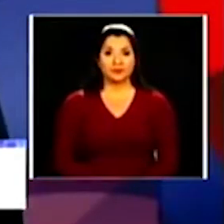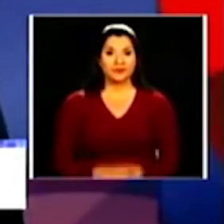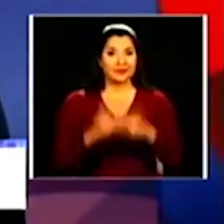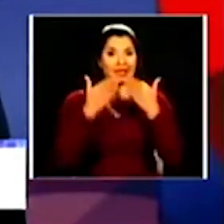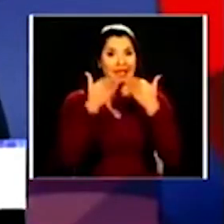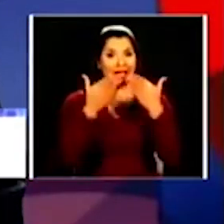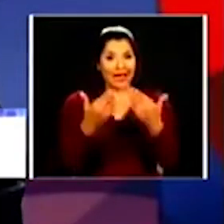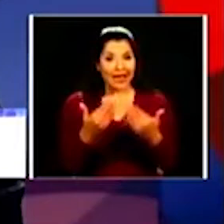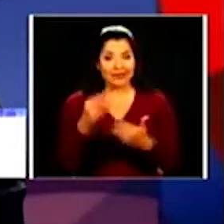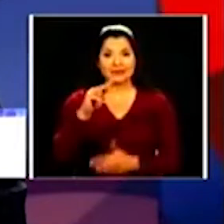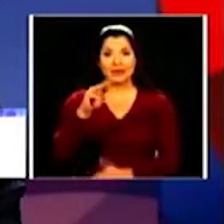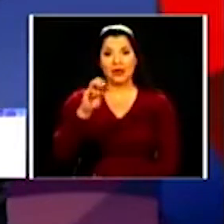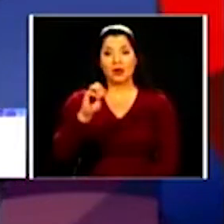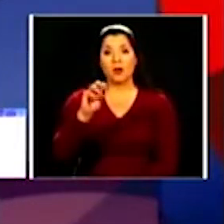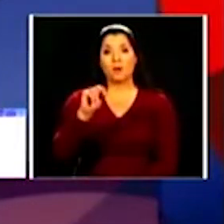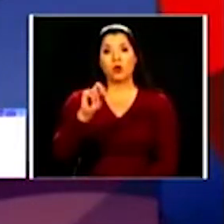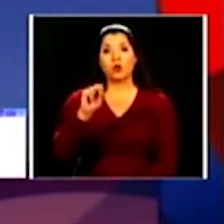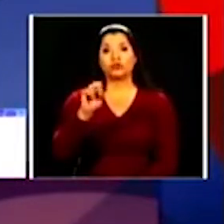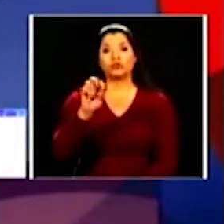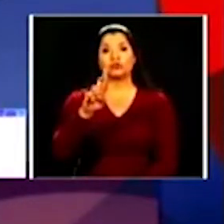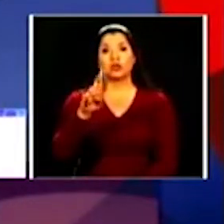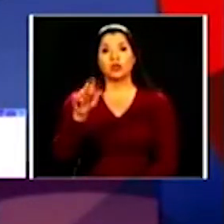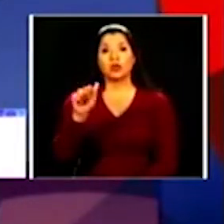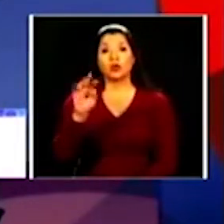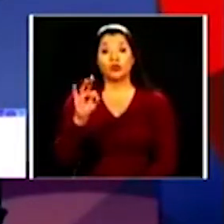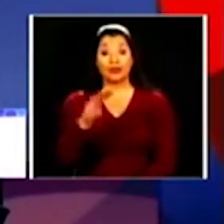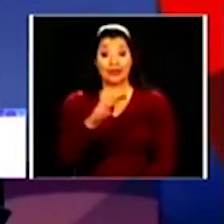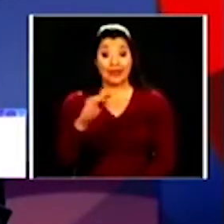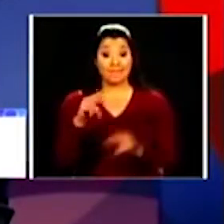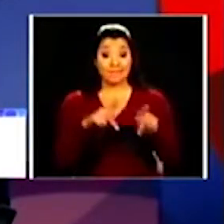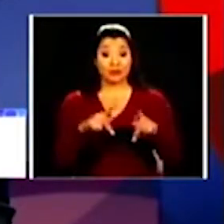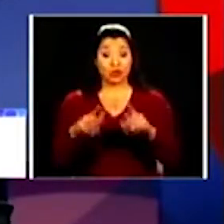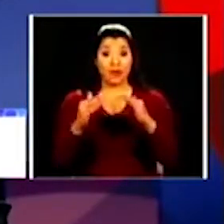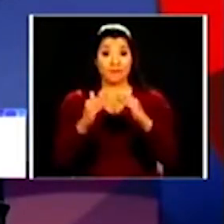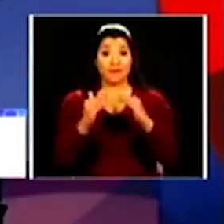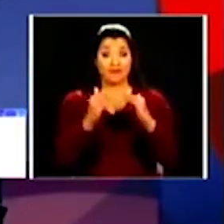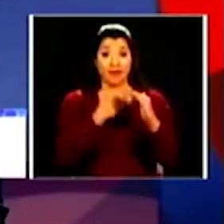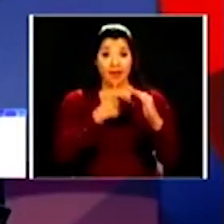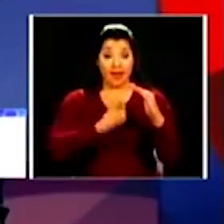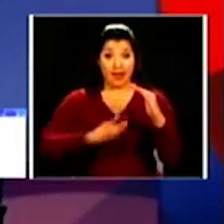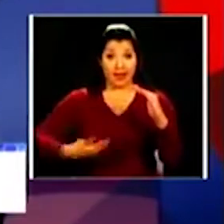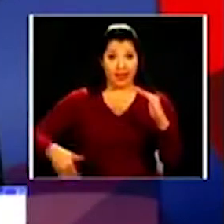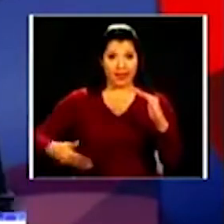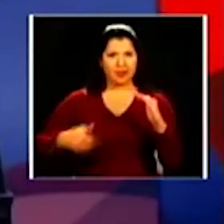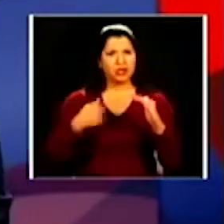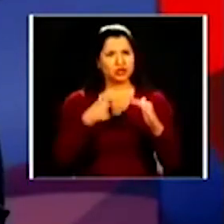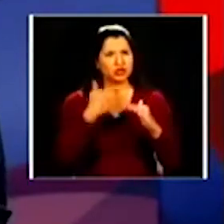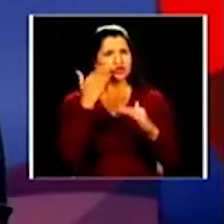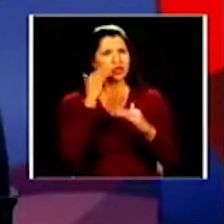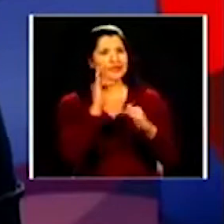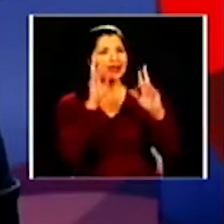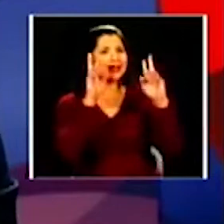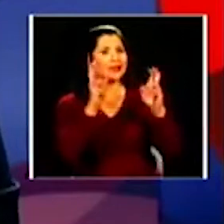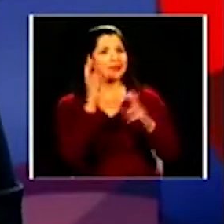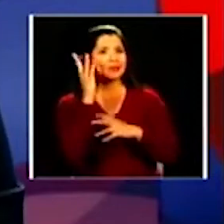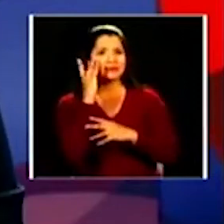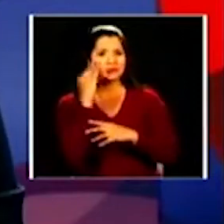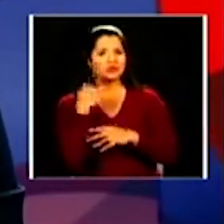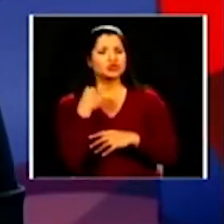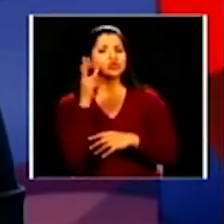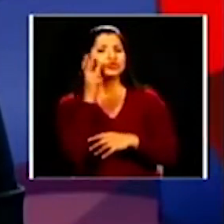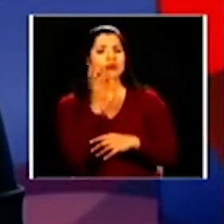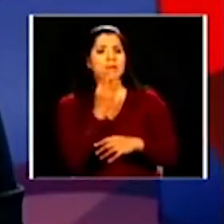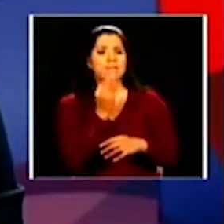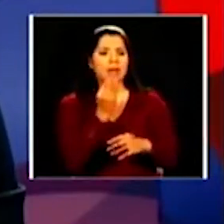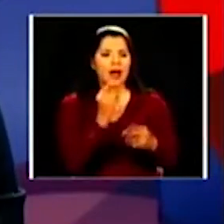Gracias a Montserrat y a los heredianos en este tema. Sé que es uno de los que más preocupa. Lo he escuchado en Barba, en San Rafael, en Santa Bárbara, en